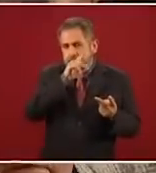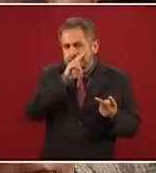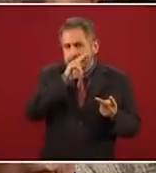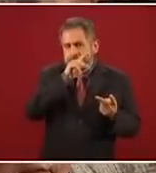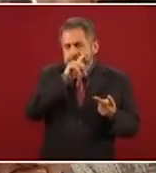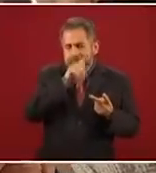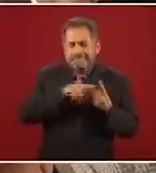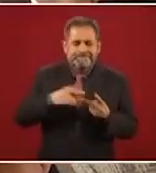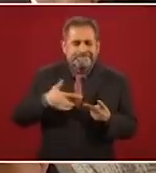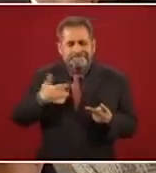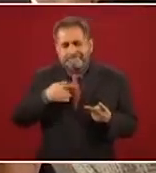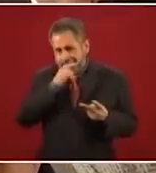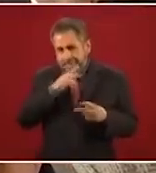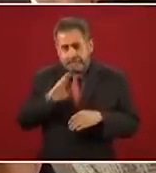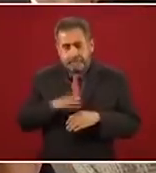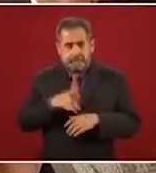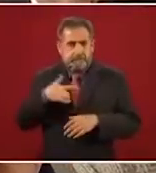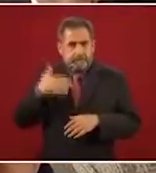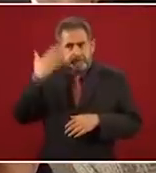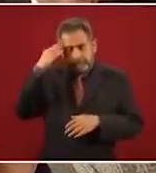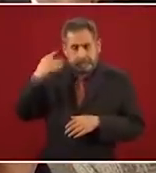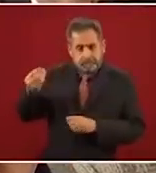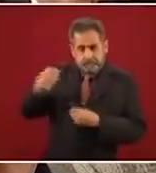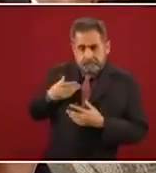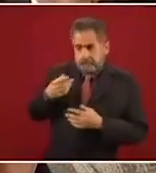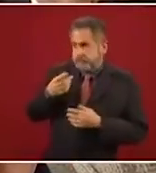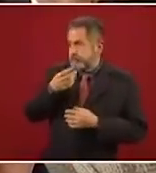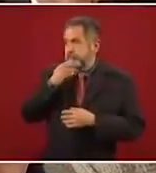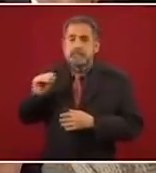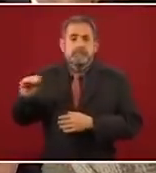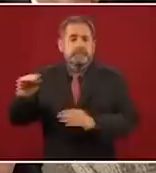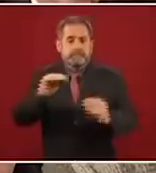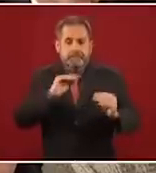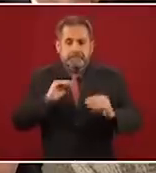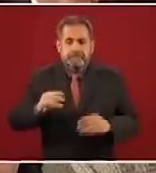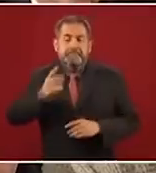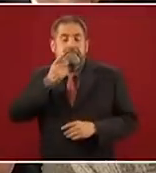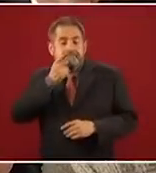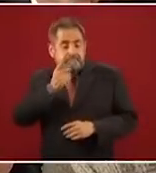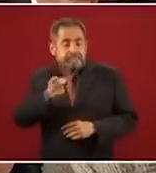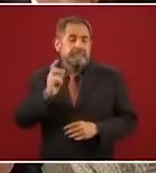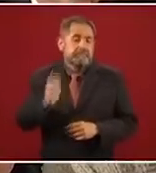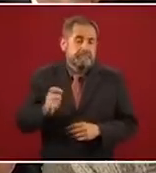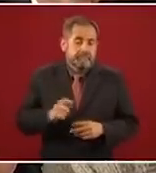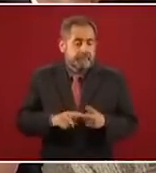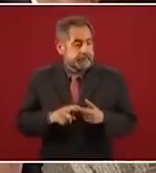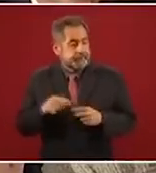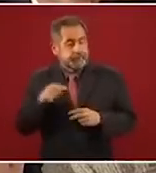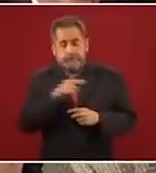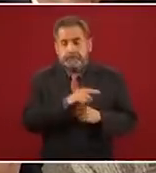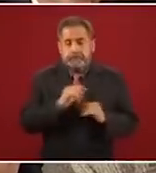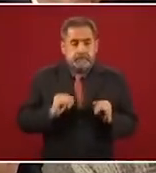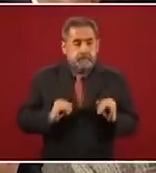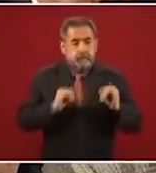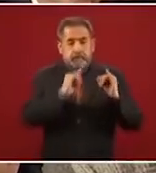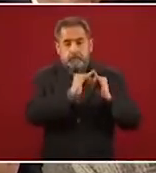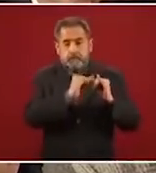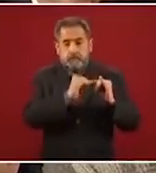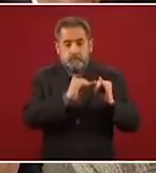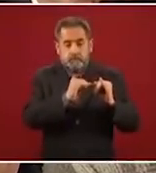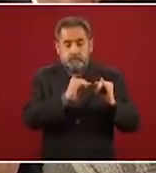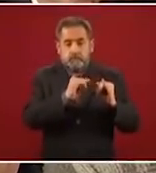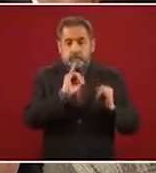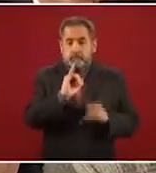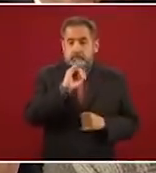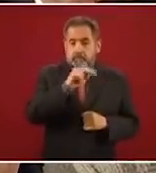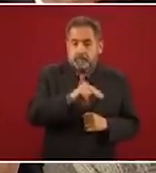tengo, porque tengo entendido, que ha trascendido, que al Instituto le deben de Migración